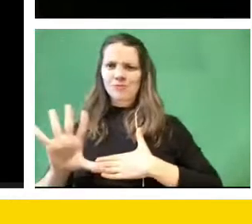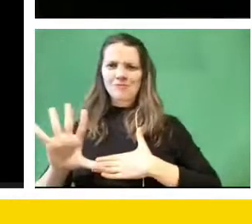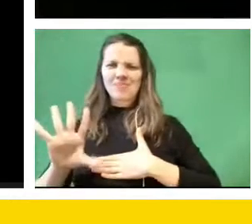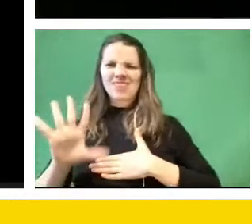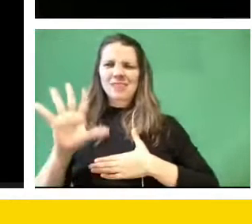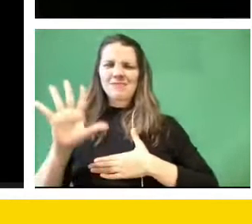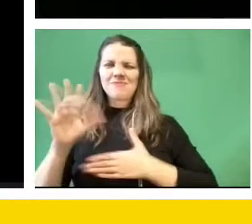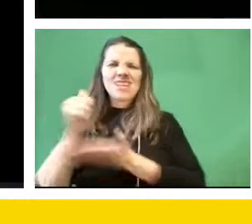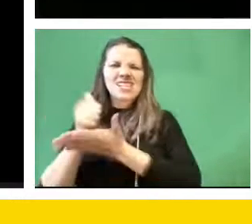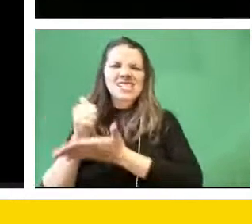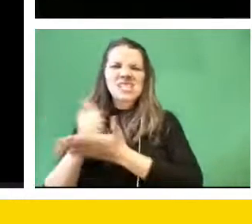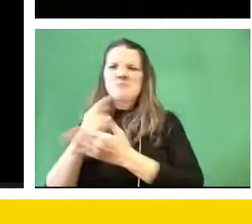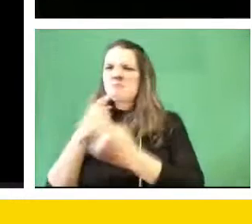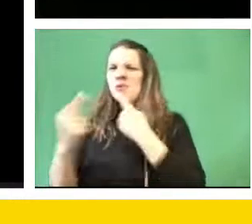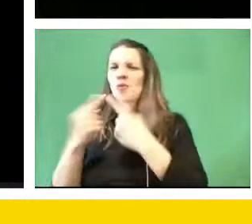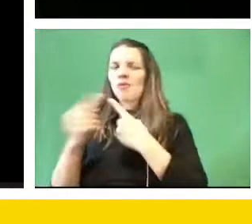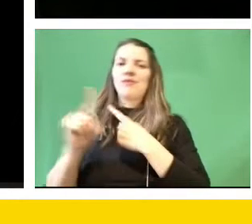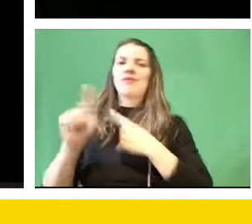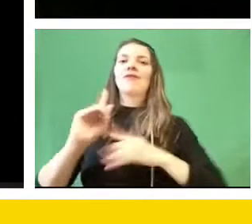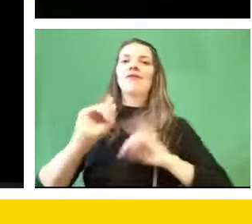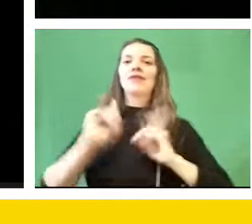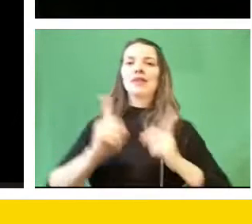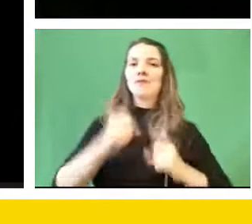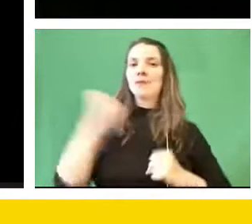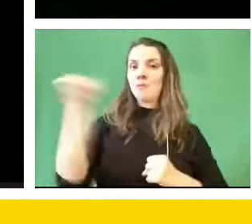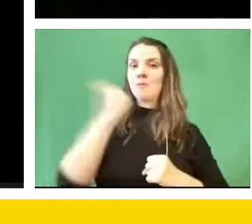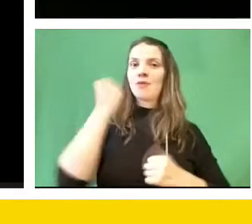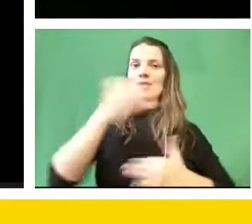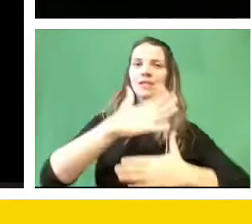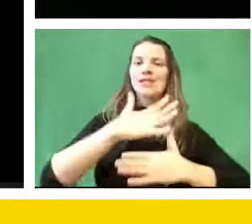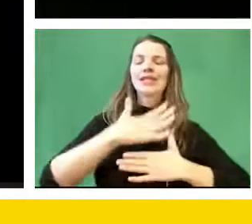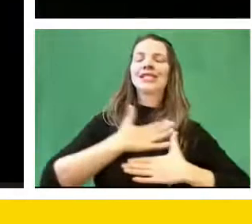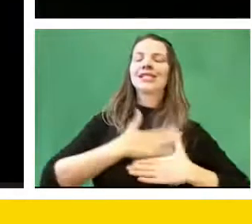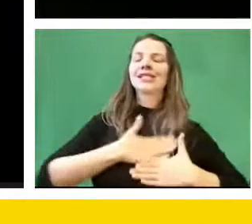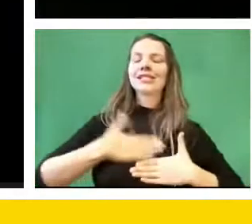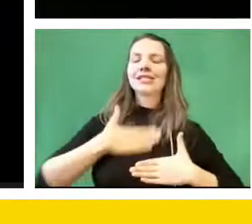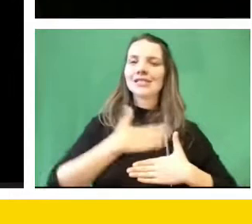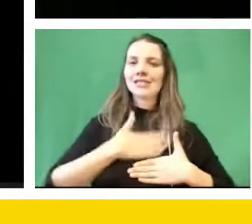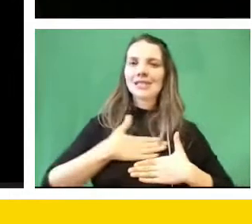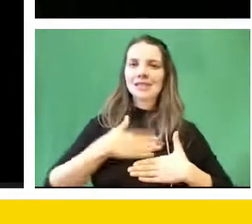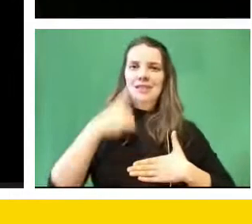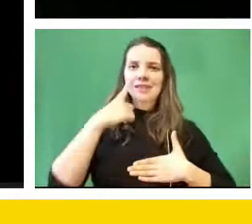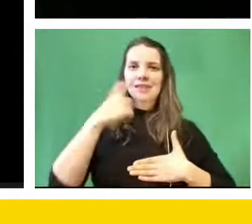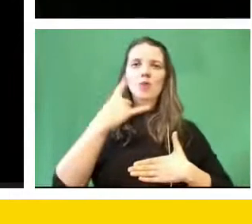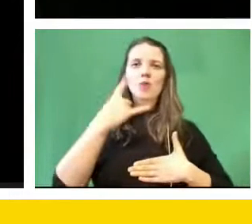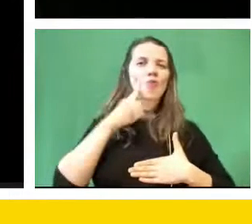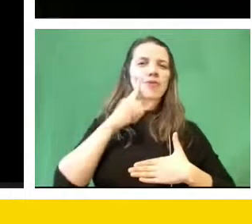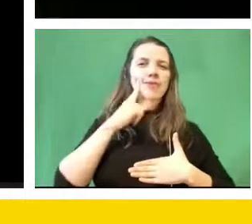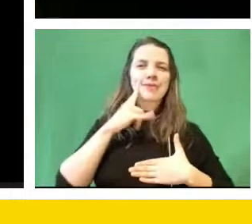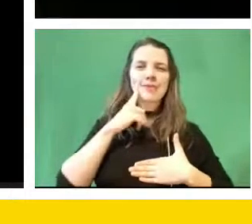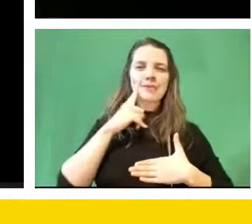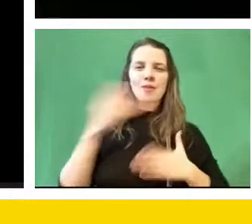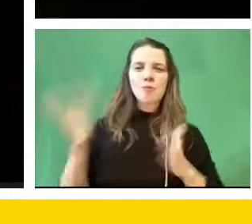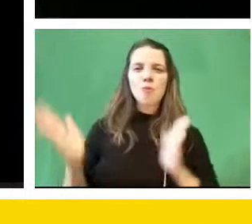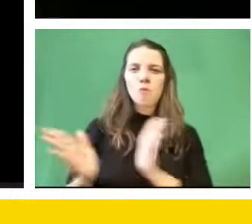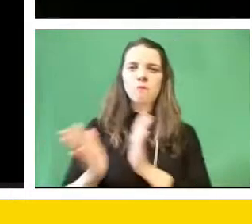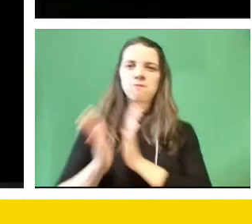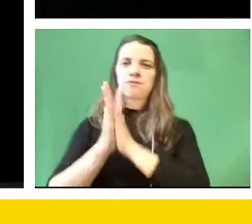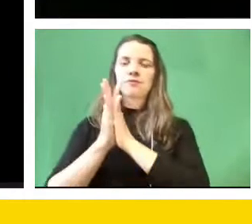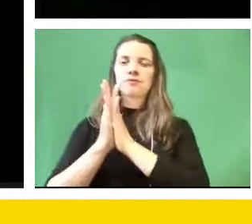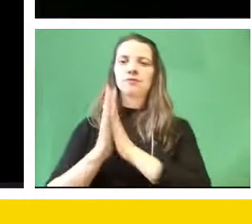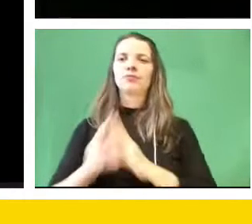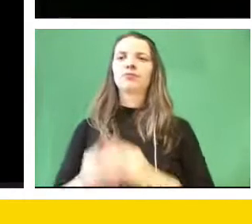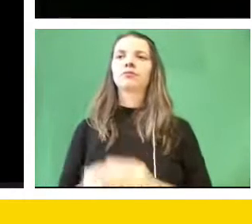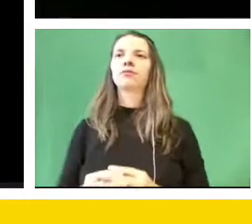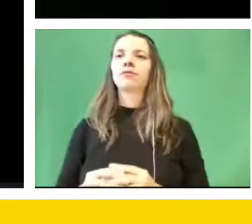que de verdad que es enriquecedor en los resultados de los estudios. El instrumento creado permitió detectar en orden de